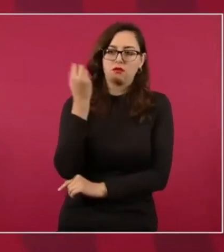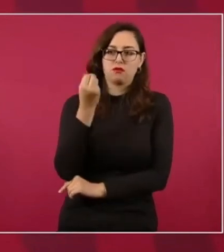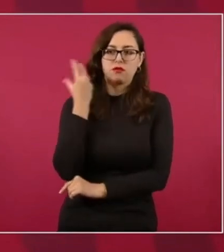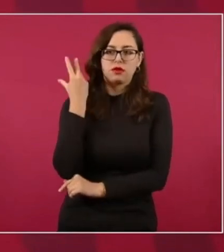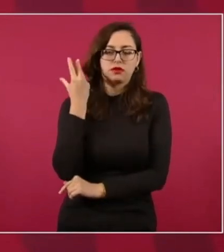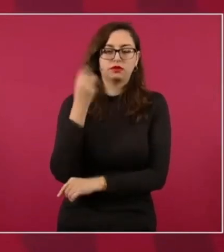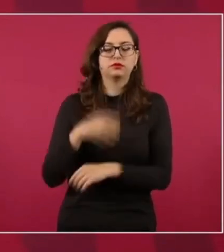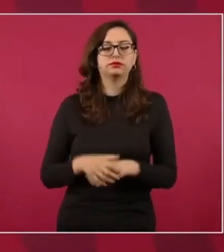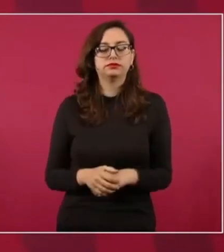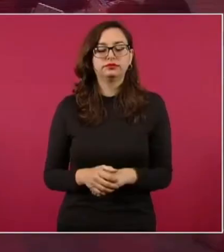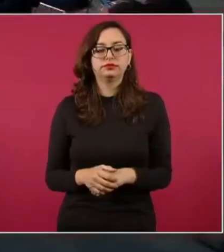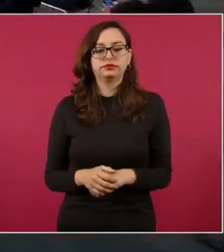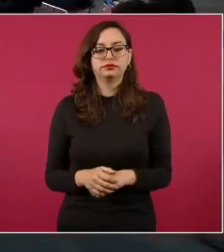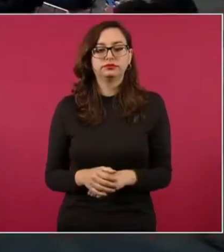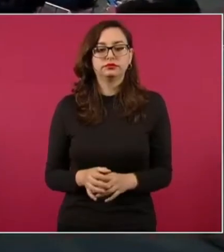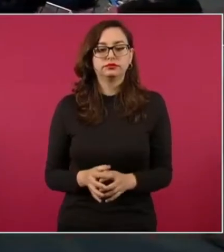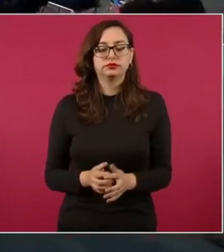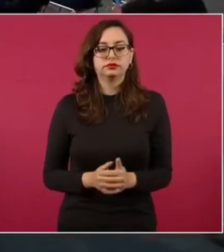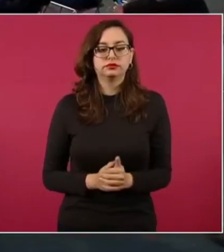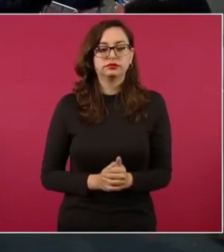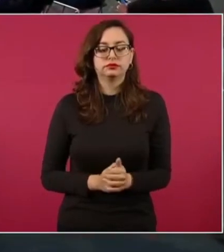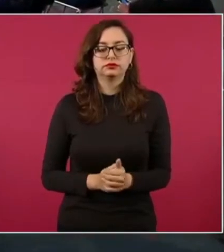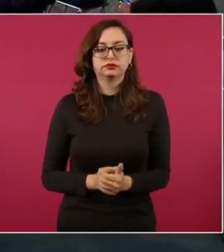de prensa.